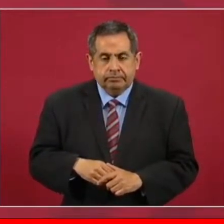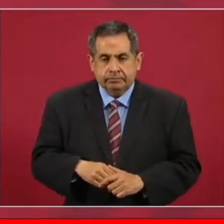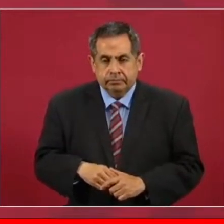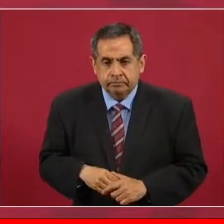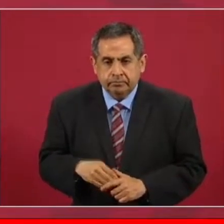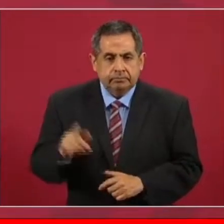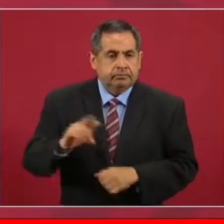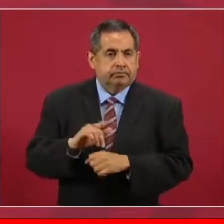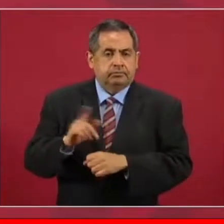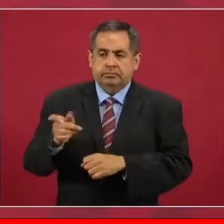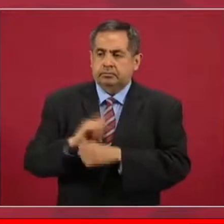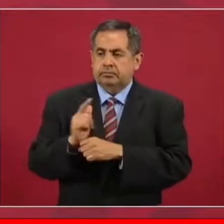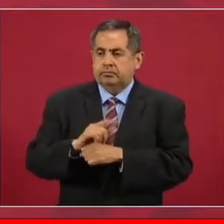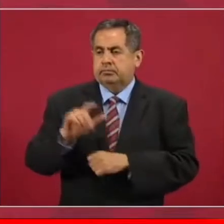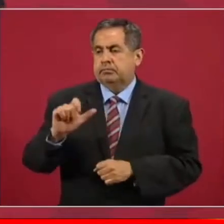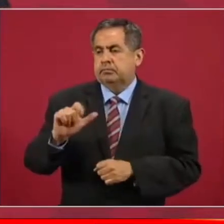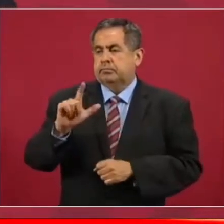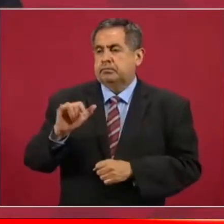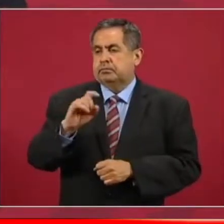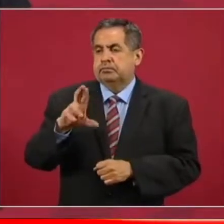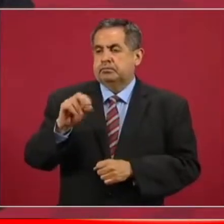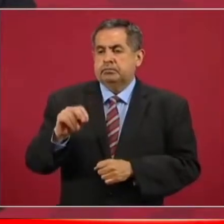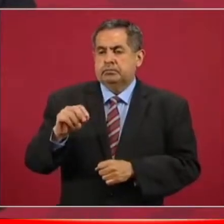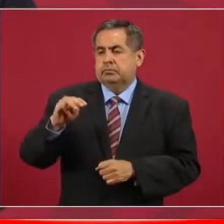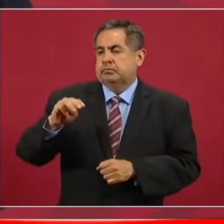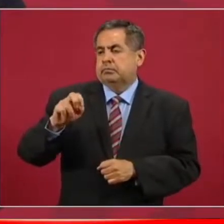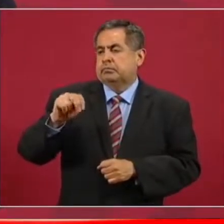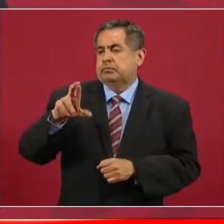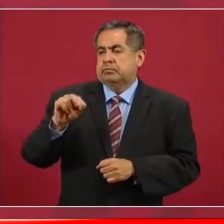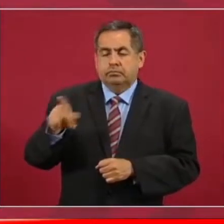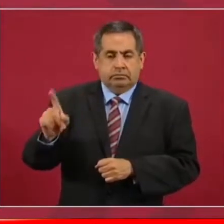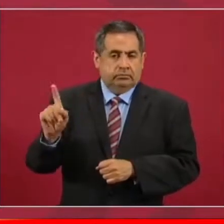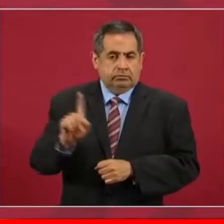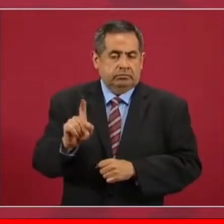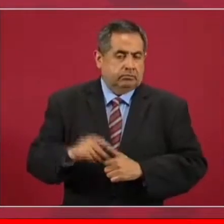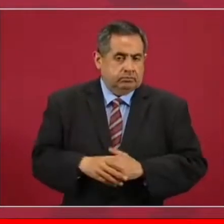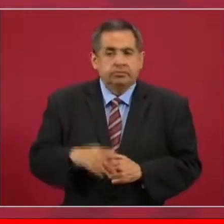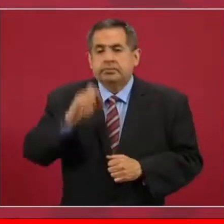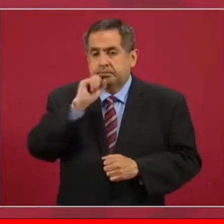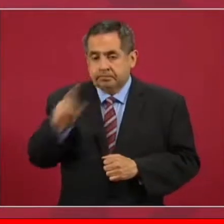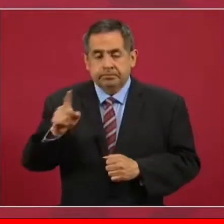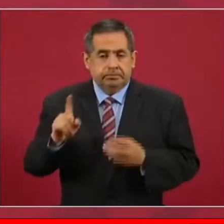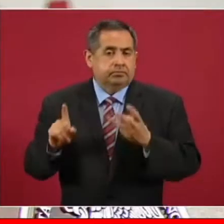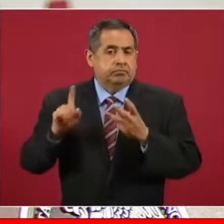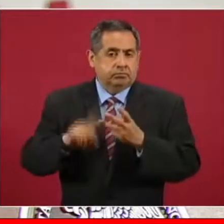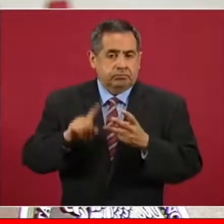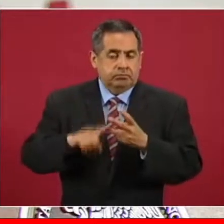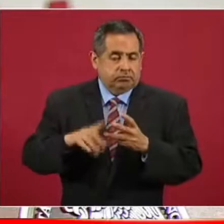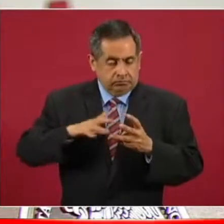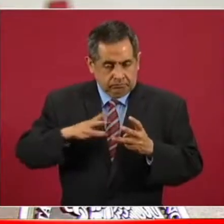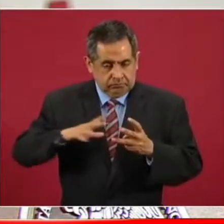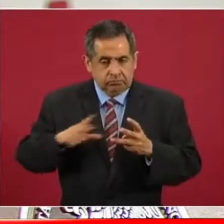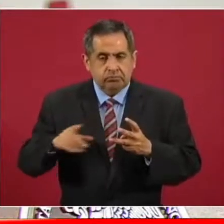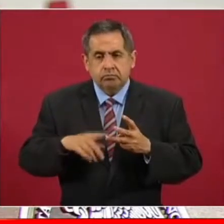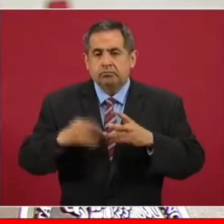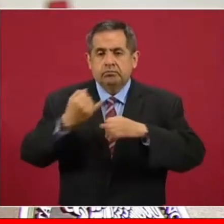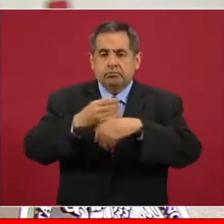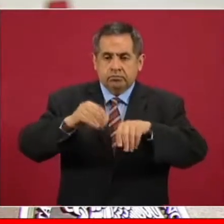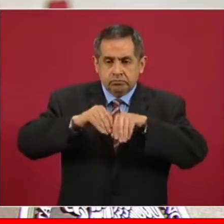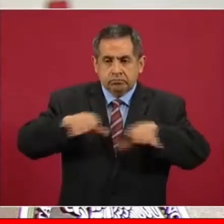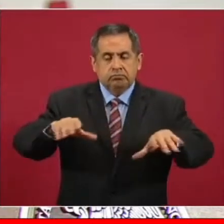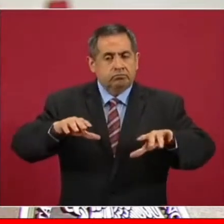el licenciado Alejandro Hertz Manero, y también va a haber un